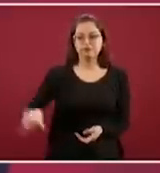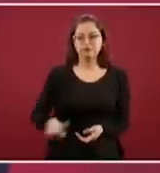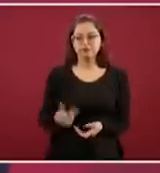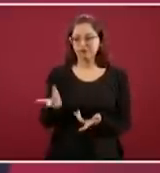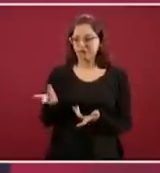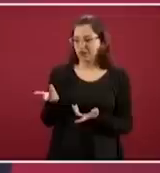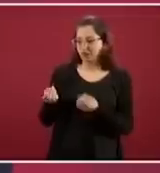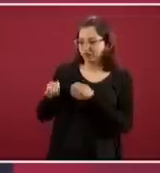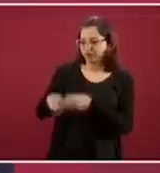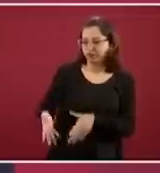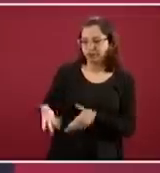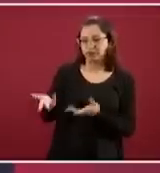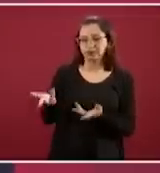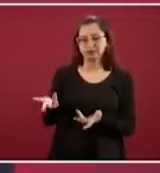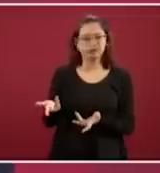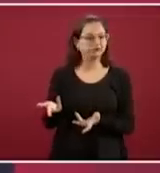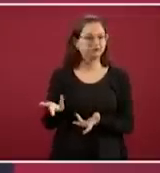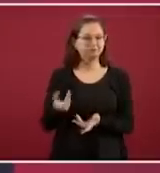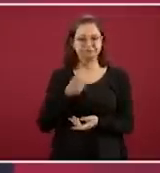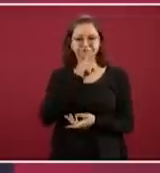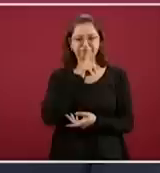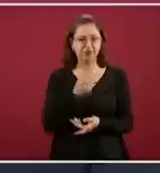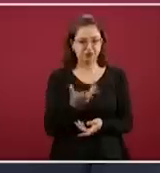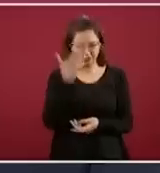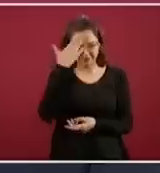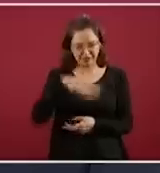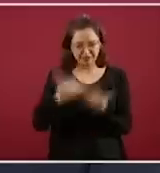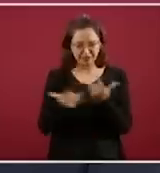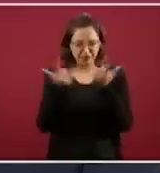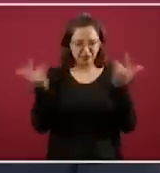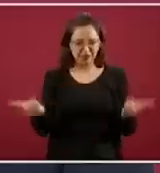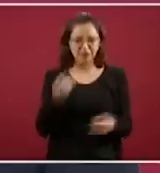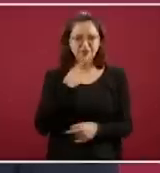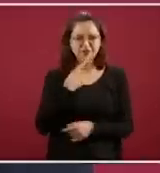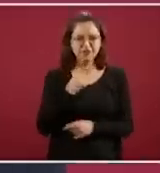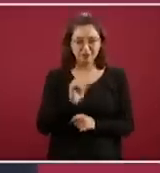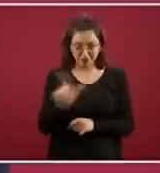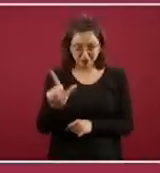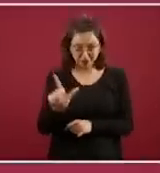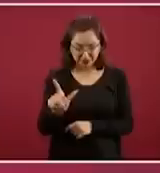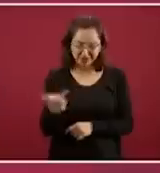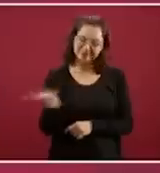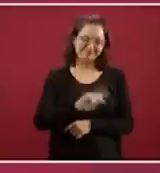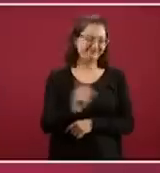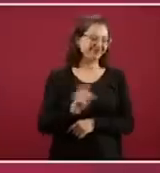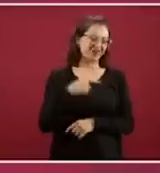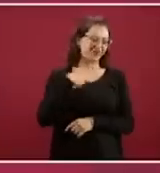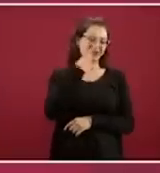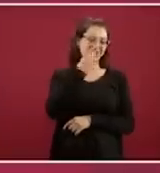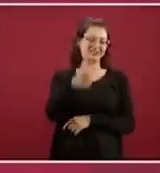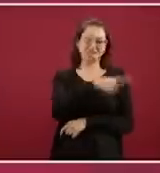¿Quieren que yo les diga de un caso famoso? No, se los dejo de tarea.